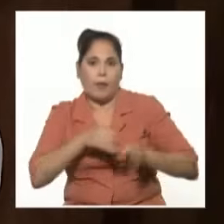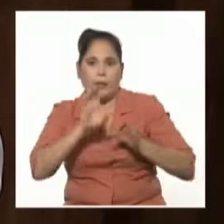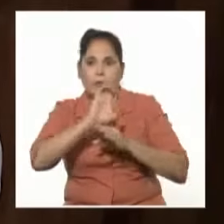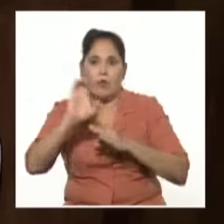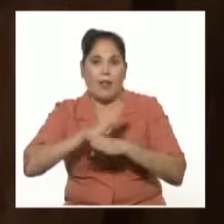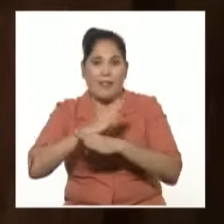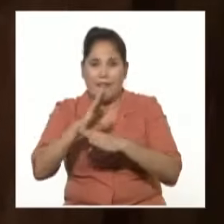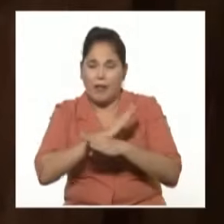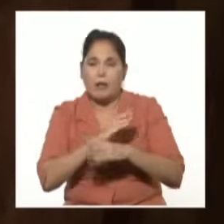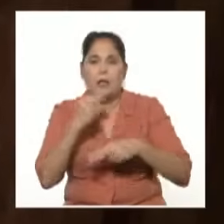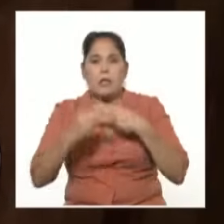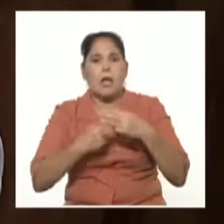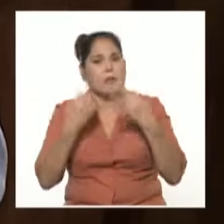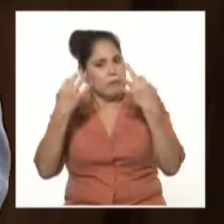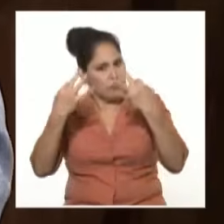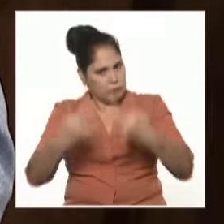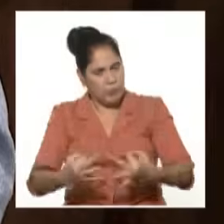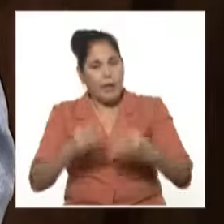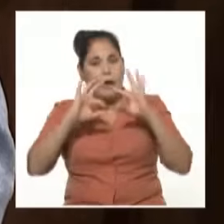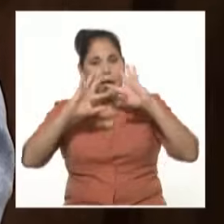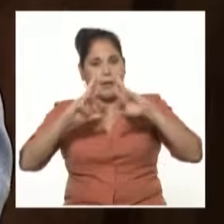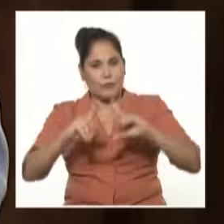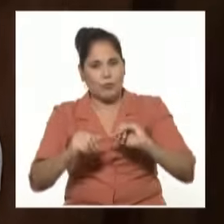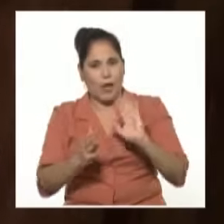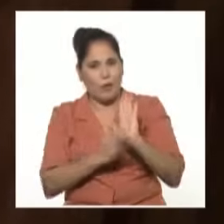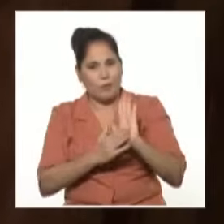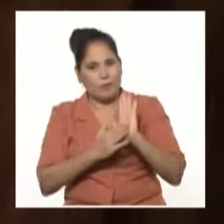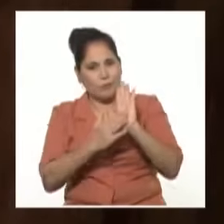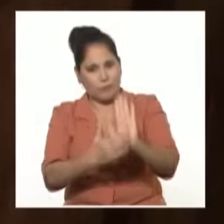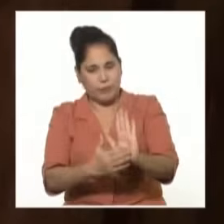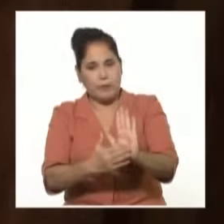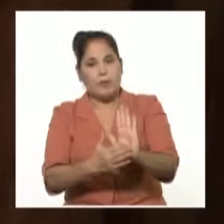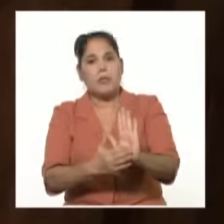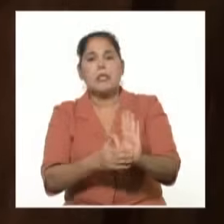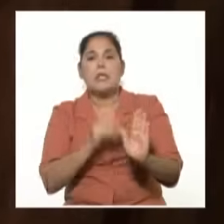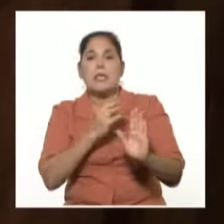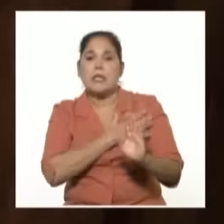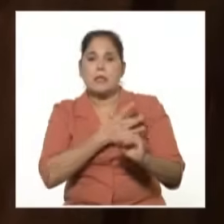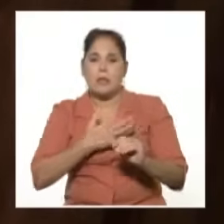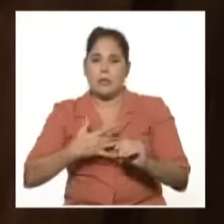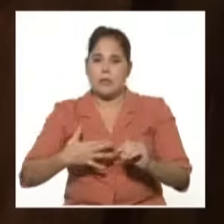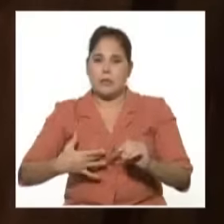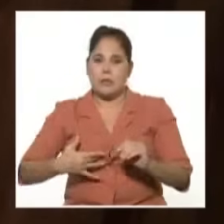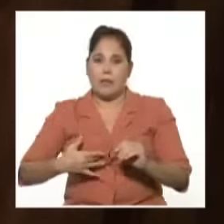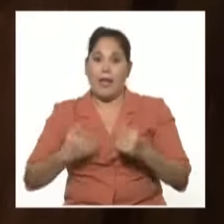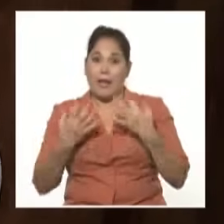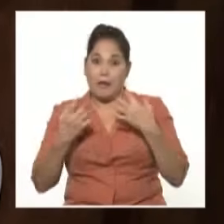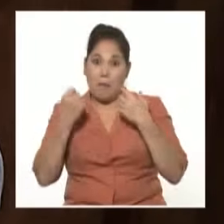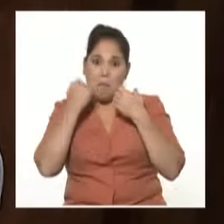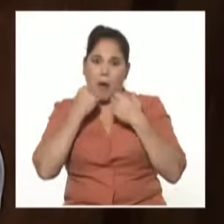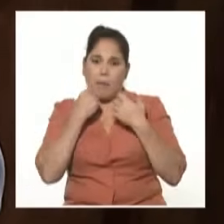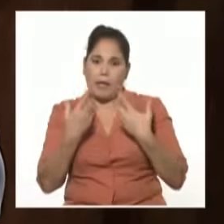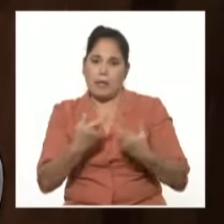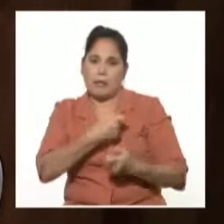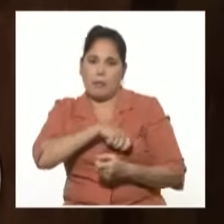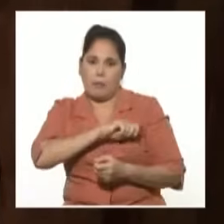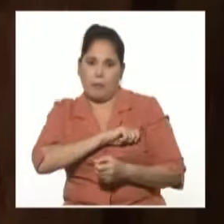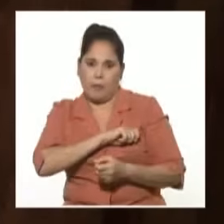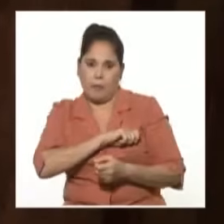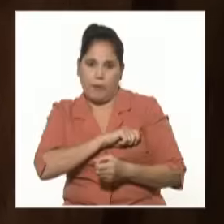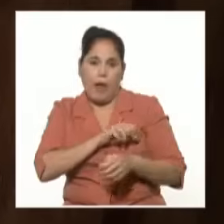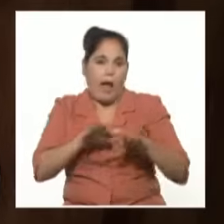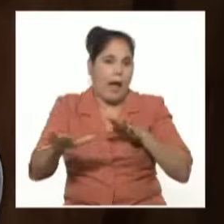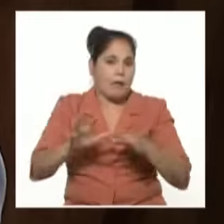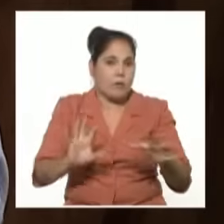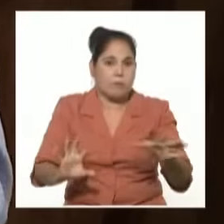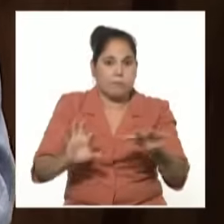construye con hechos, con resultados palpables y con sensibilidad hacia las necesidades cotidianas. La acción